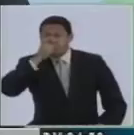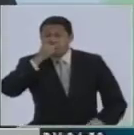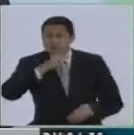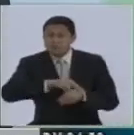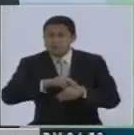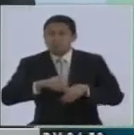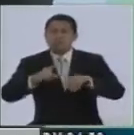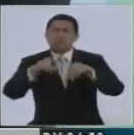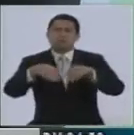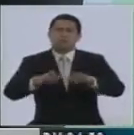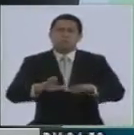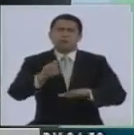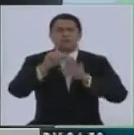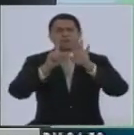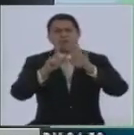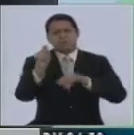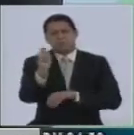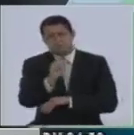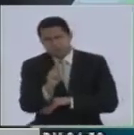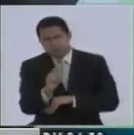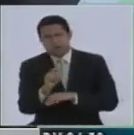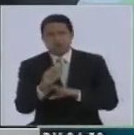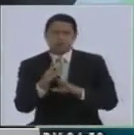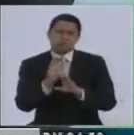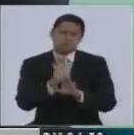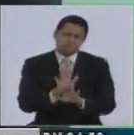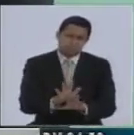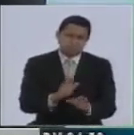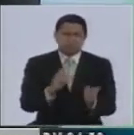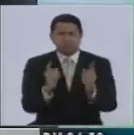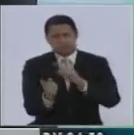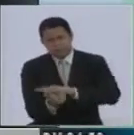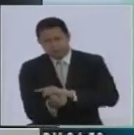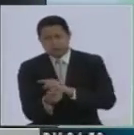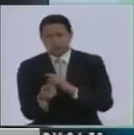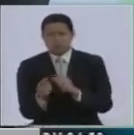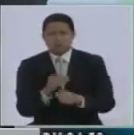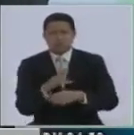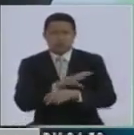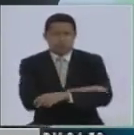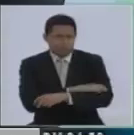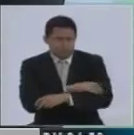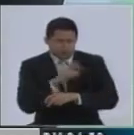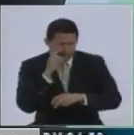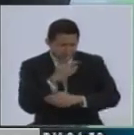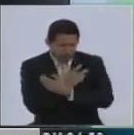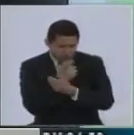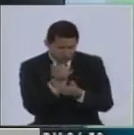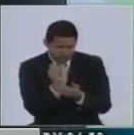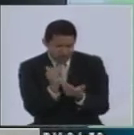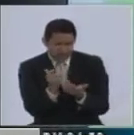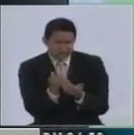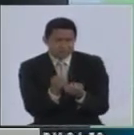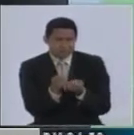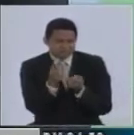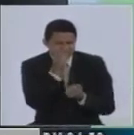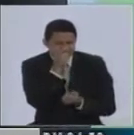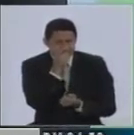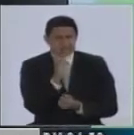suspende por seis meses le manda nada más al calcio tómese esto hacemos una de simetría de control o sea debe tener supervisión